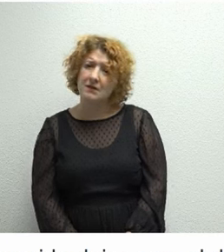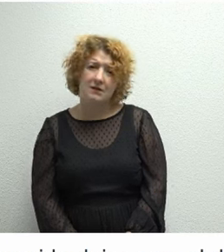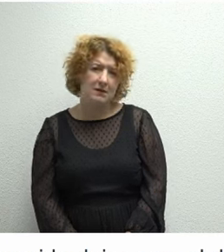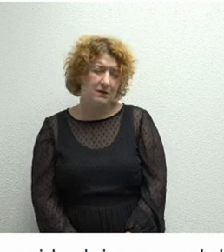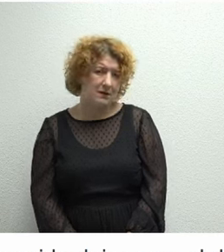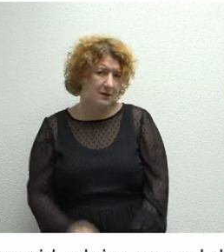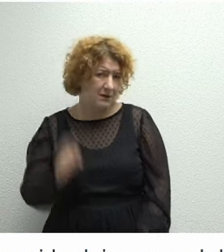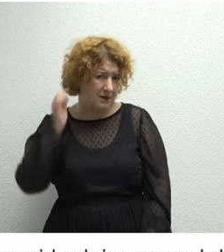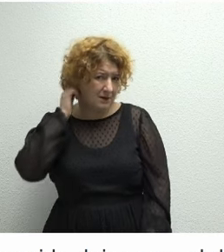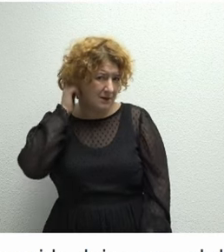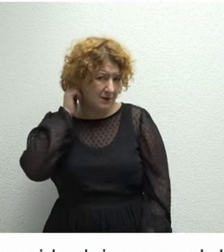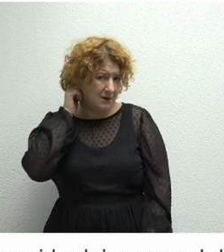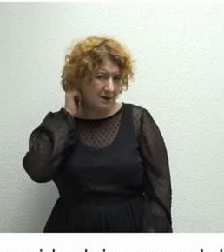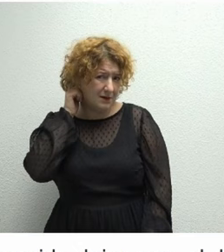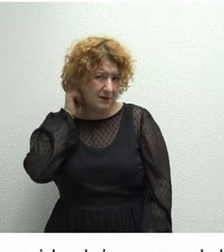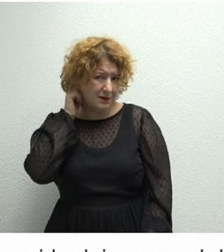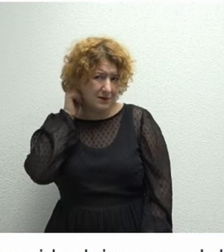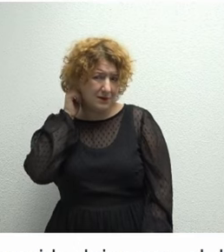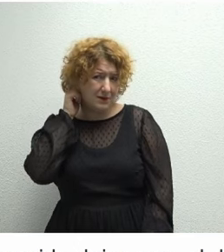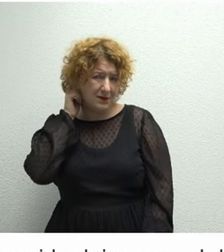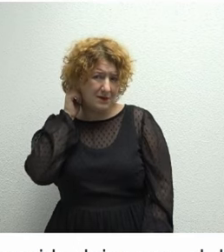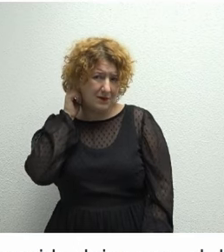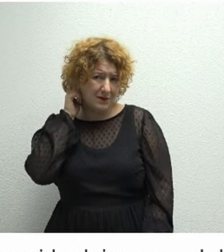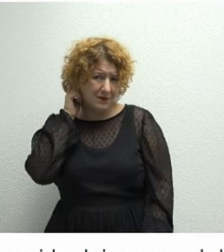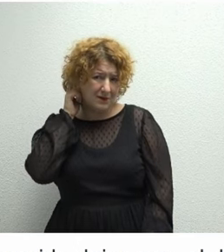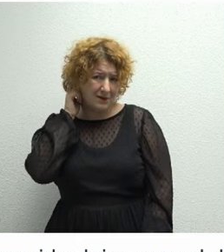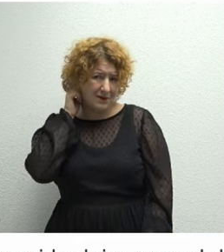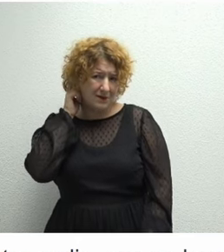hacia la inclusión y el bienestar en